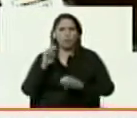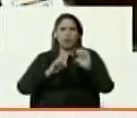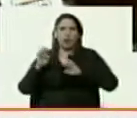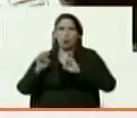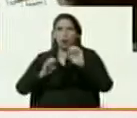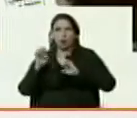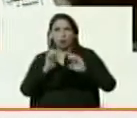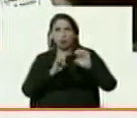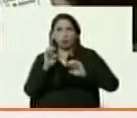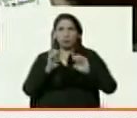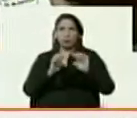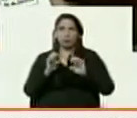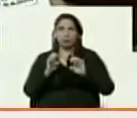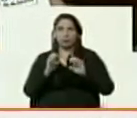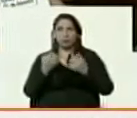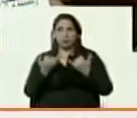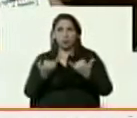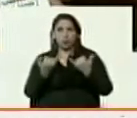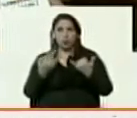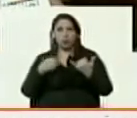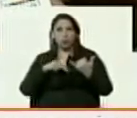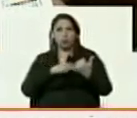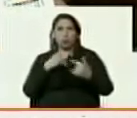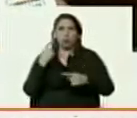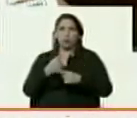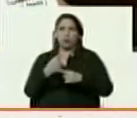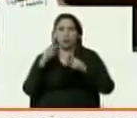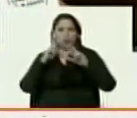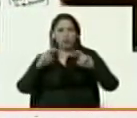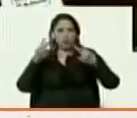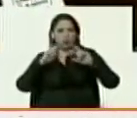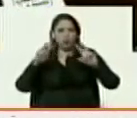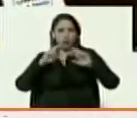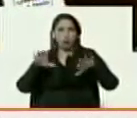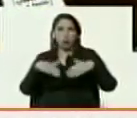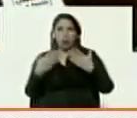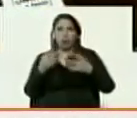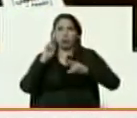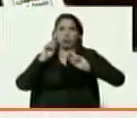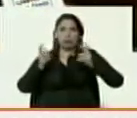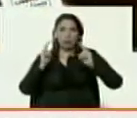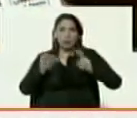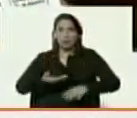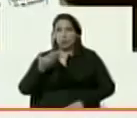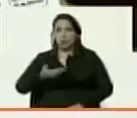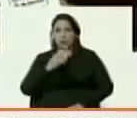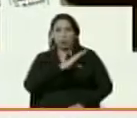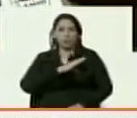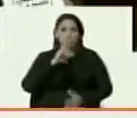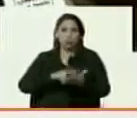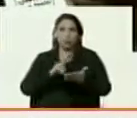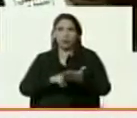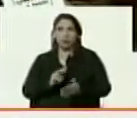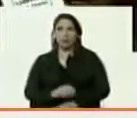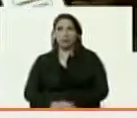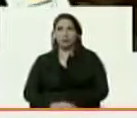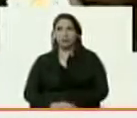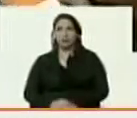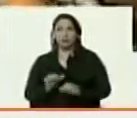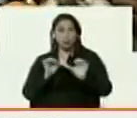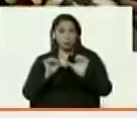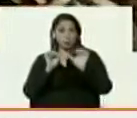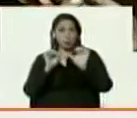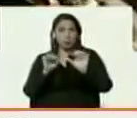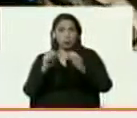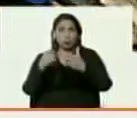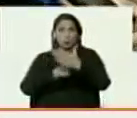en los momentos que hemos tenido que tratarlos, cuando llegamos a ese punto tan importante de la Comisión de la Verdad. Continúan las